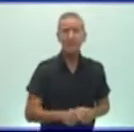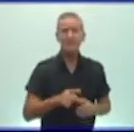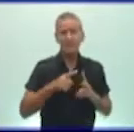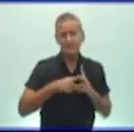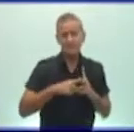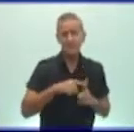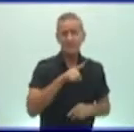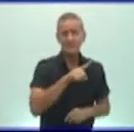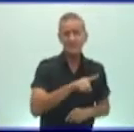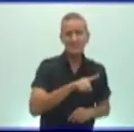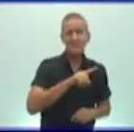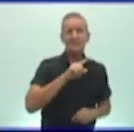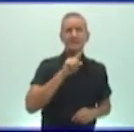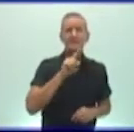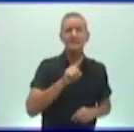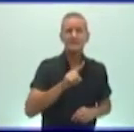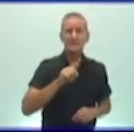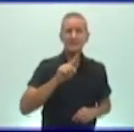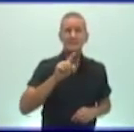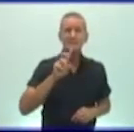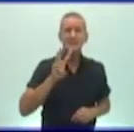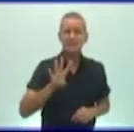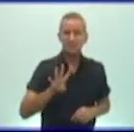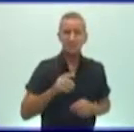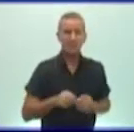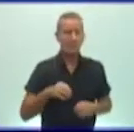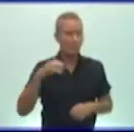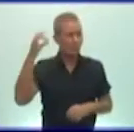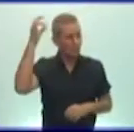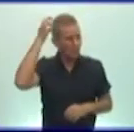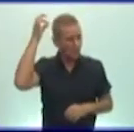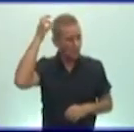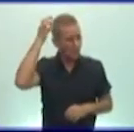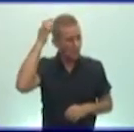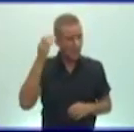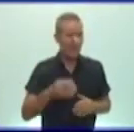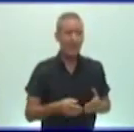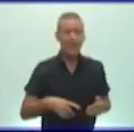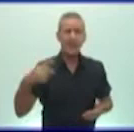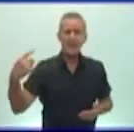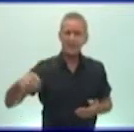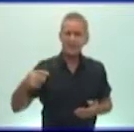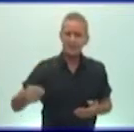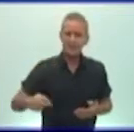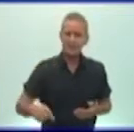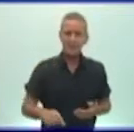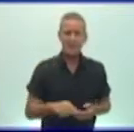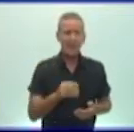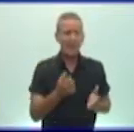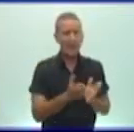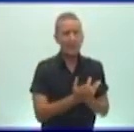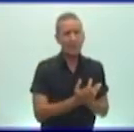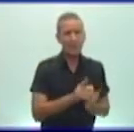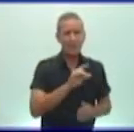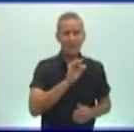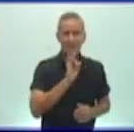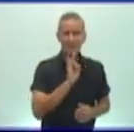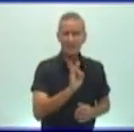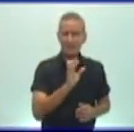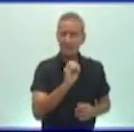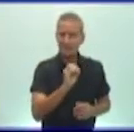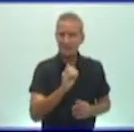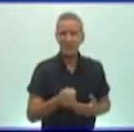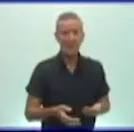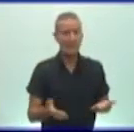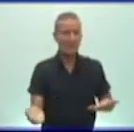114 del libro de español, el ejercicio que se encuentra en la página 70 y del cuaderno de